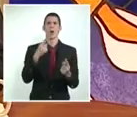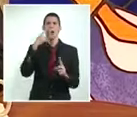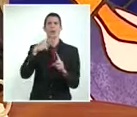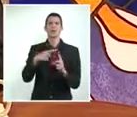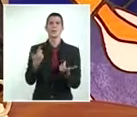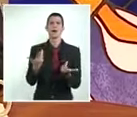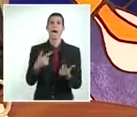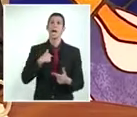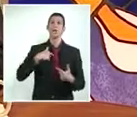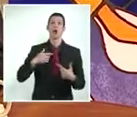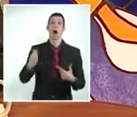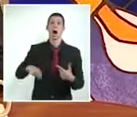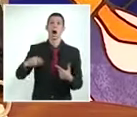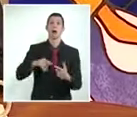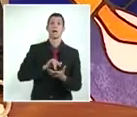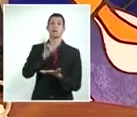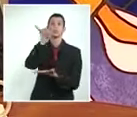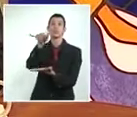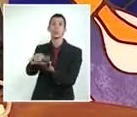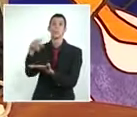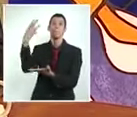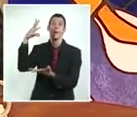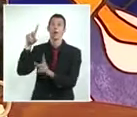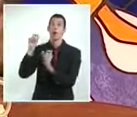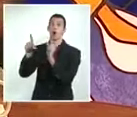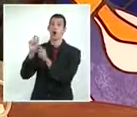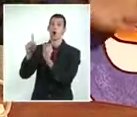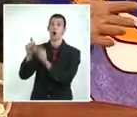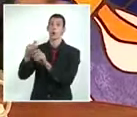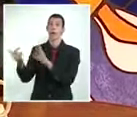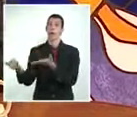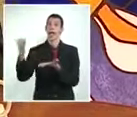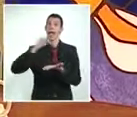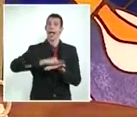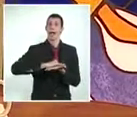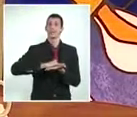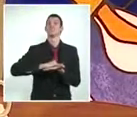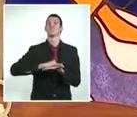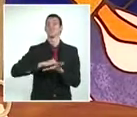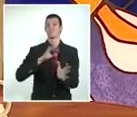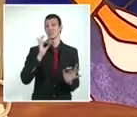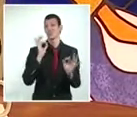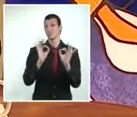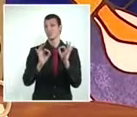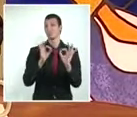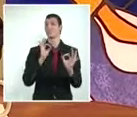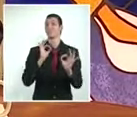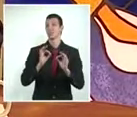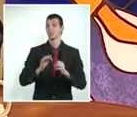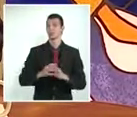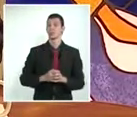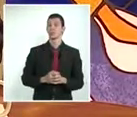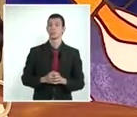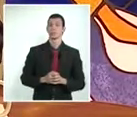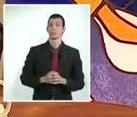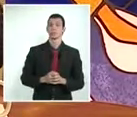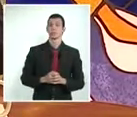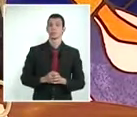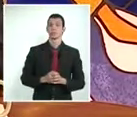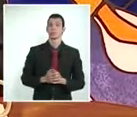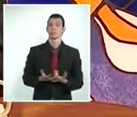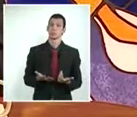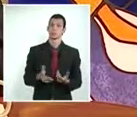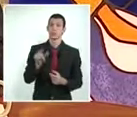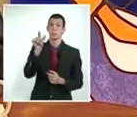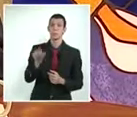única motivación es ir a comprar, y a veces es para algún negocio. Entonces esa persona